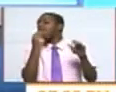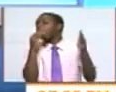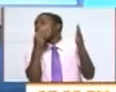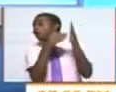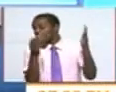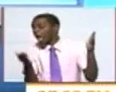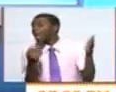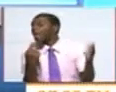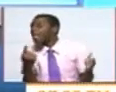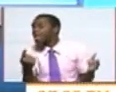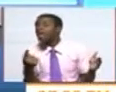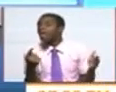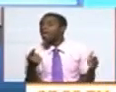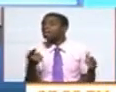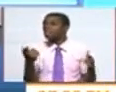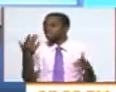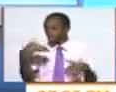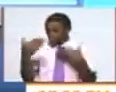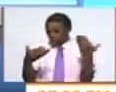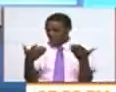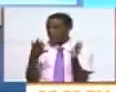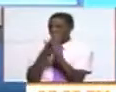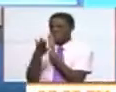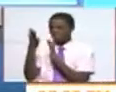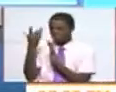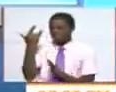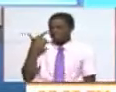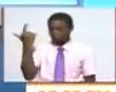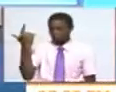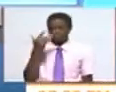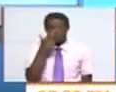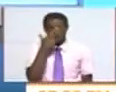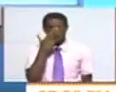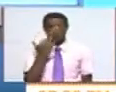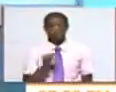cambio, vean qué le dan.